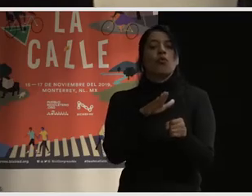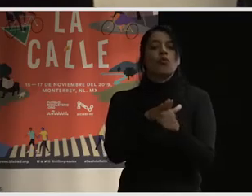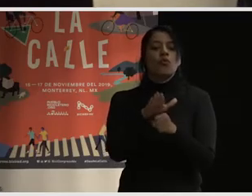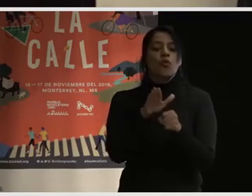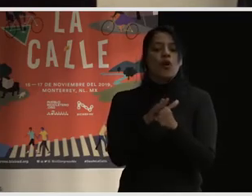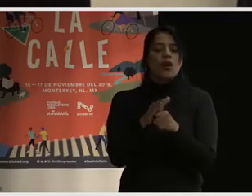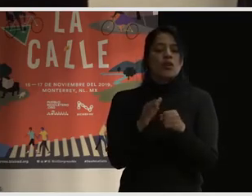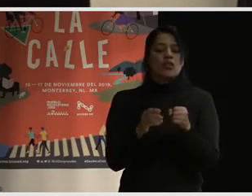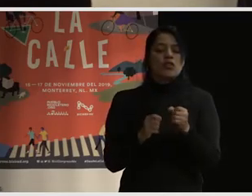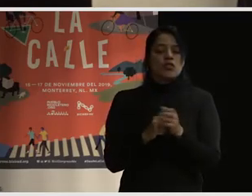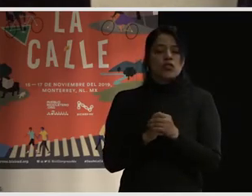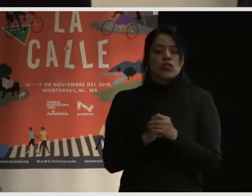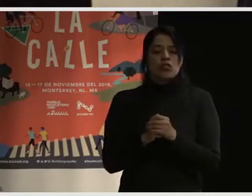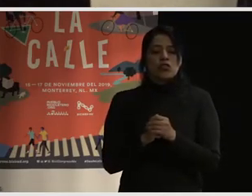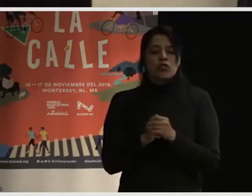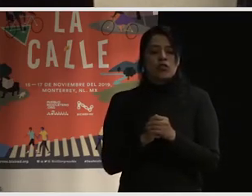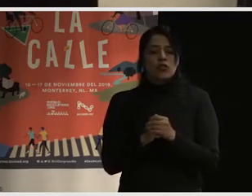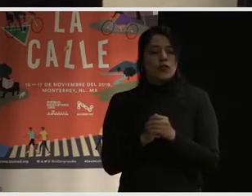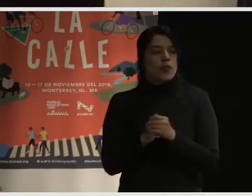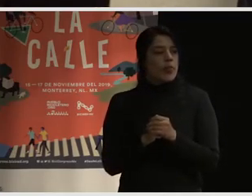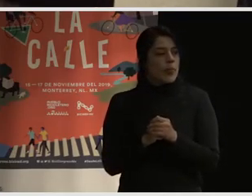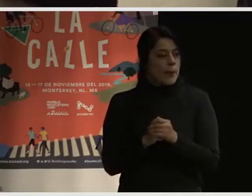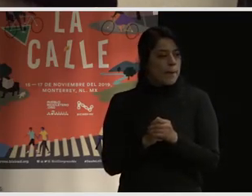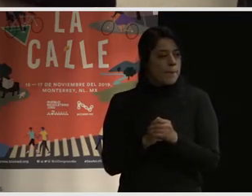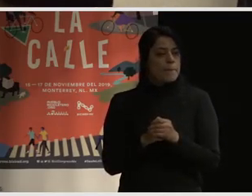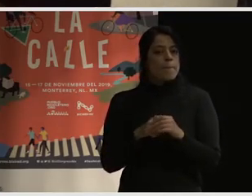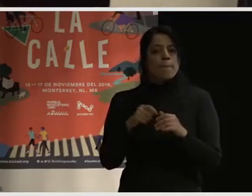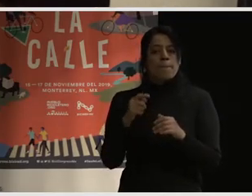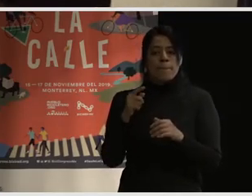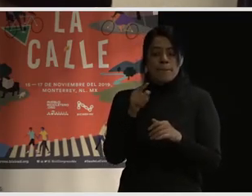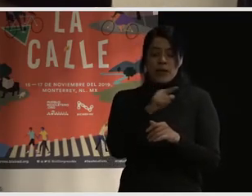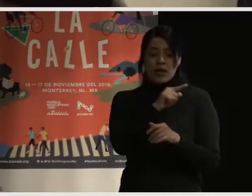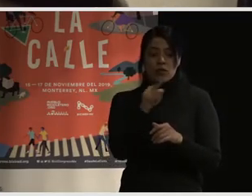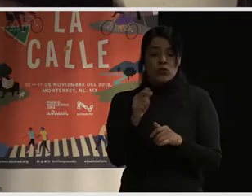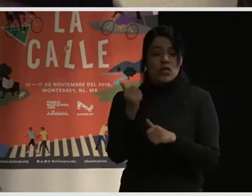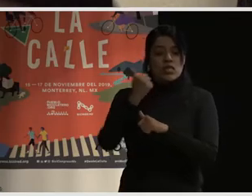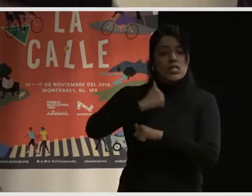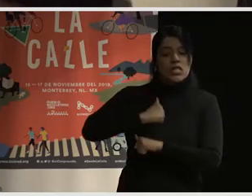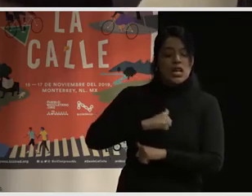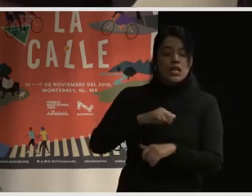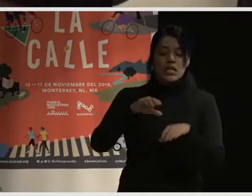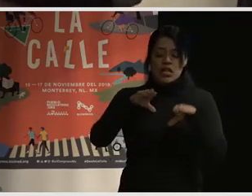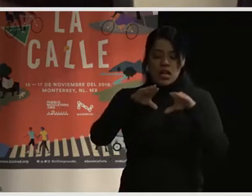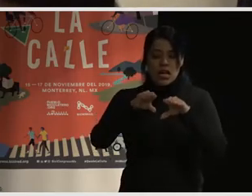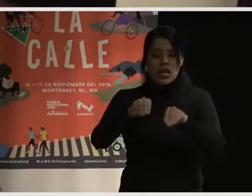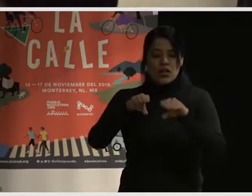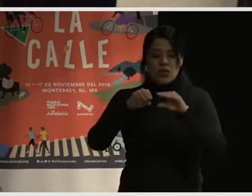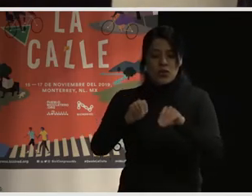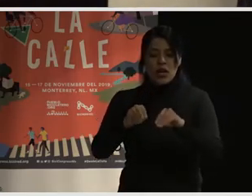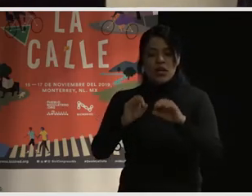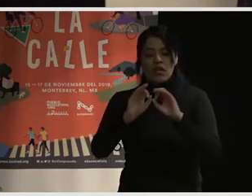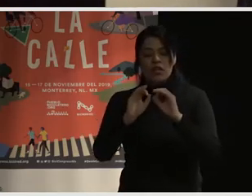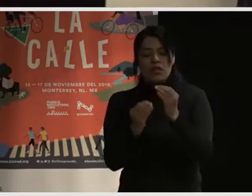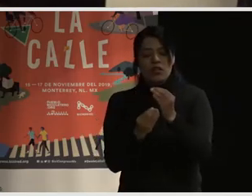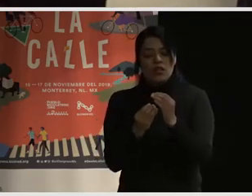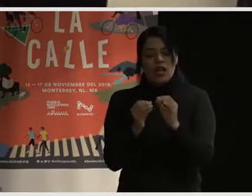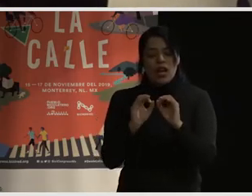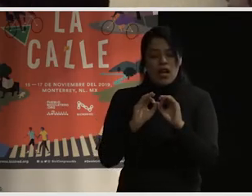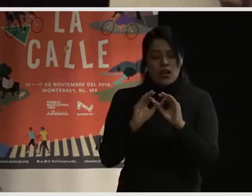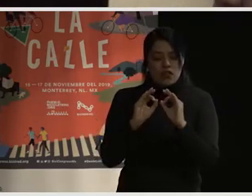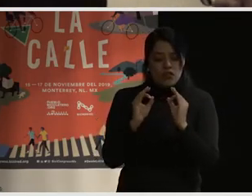técnicas para básicamente educar a la población a adoptar estas nuevas formas bueno no nuevas